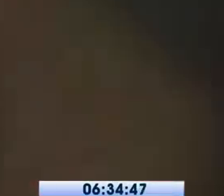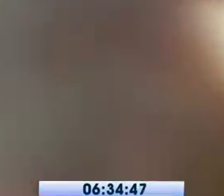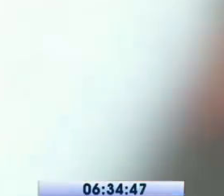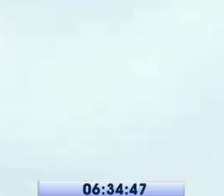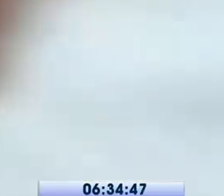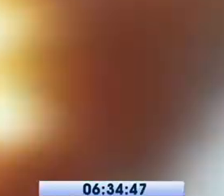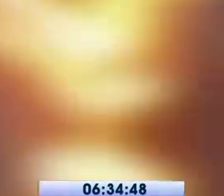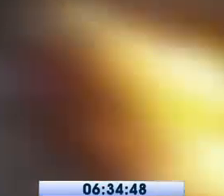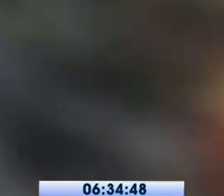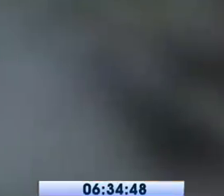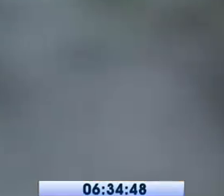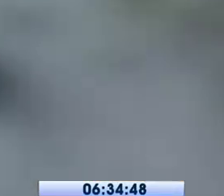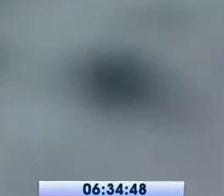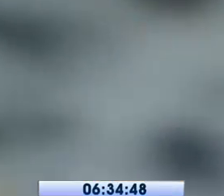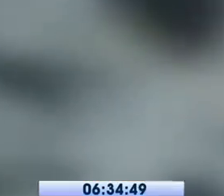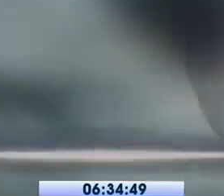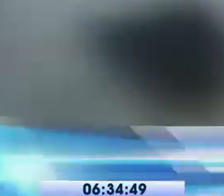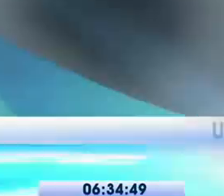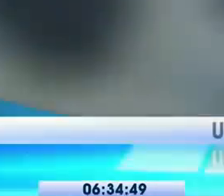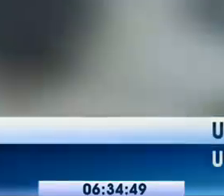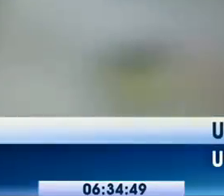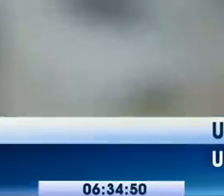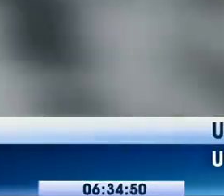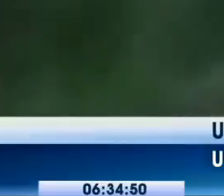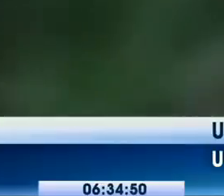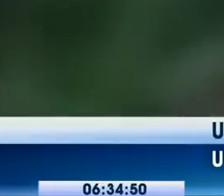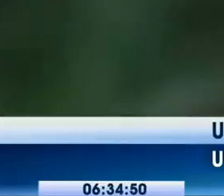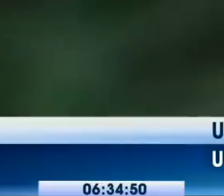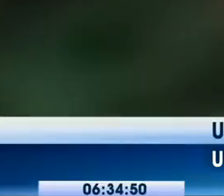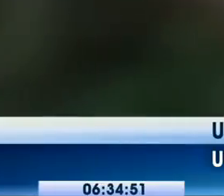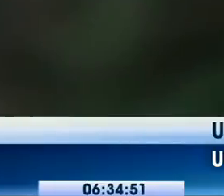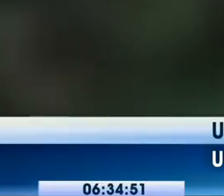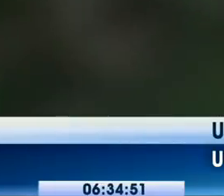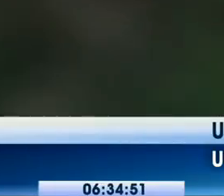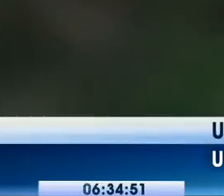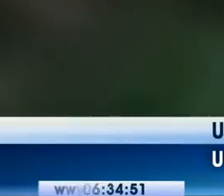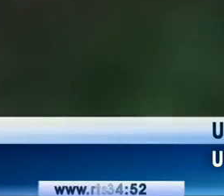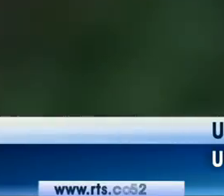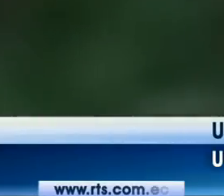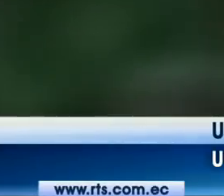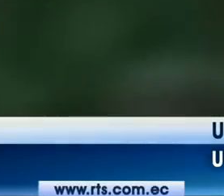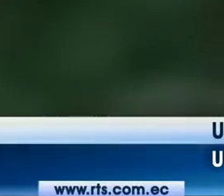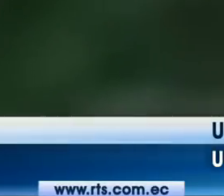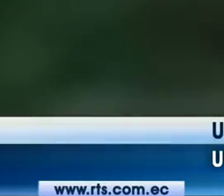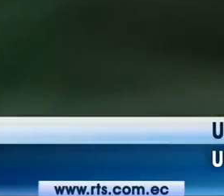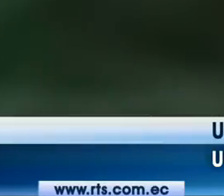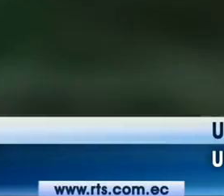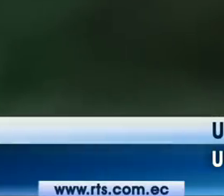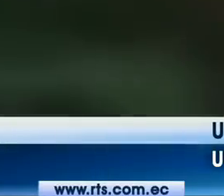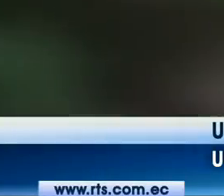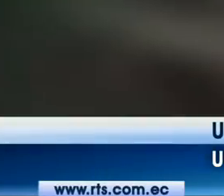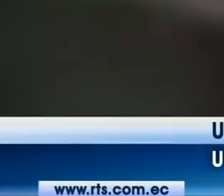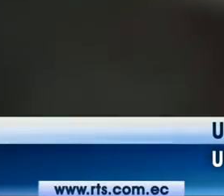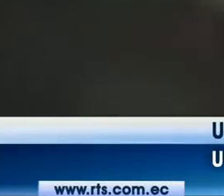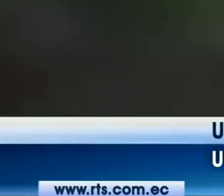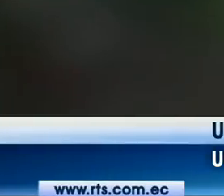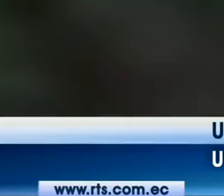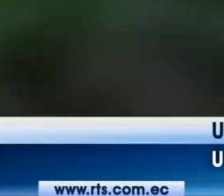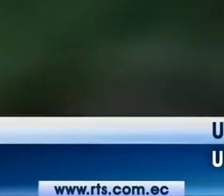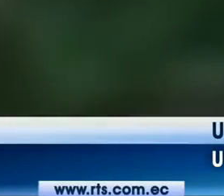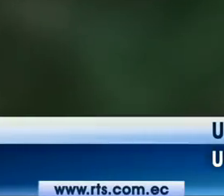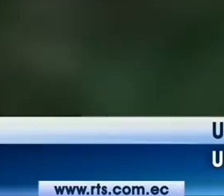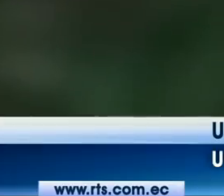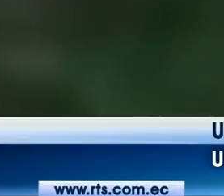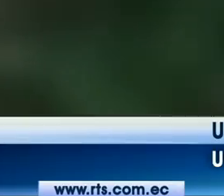tras una explosión ocurrida en el sector El Lirio en Chimborazo. Este video aficionado muestra además partes de restos